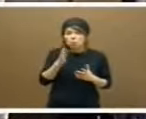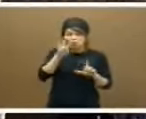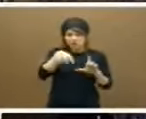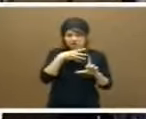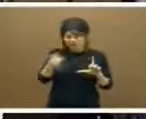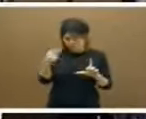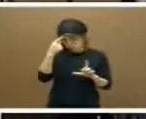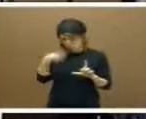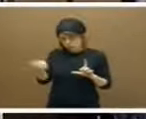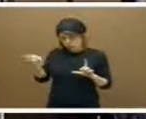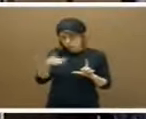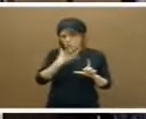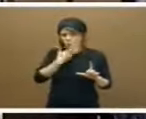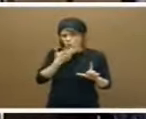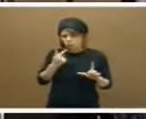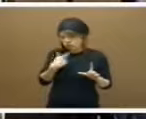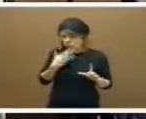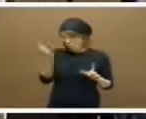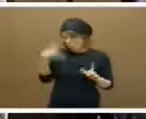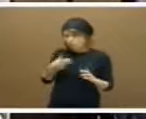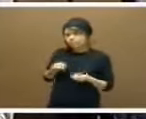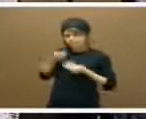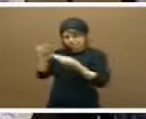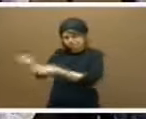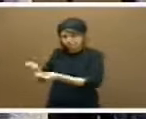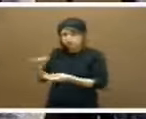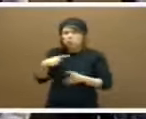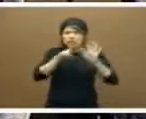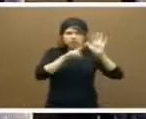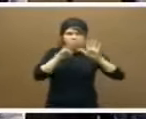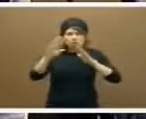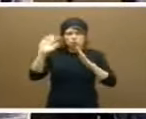que ya le digo que usted sin duda conoce y si no yo se la paso, en la que